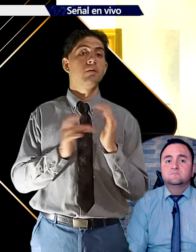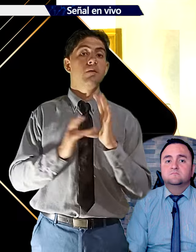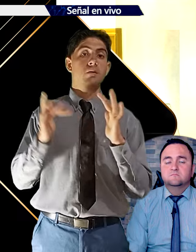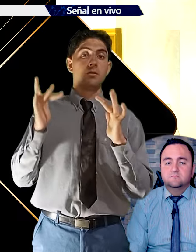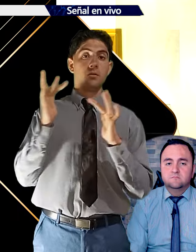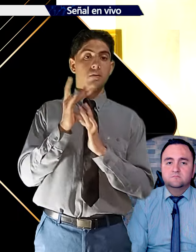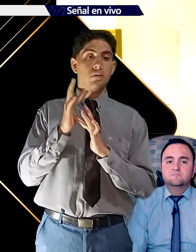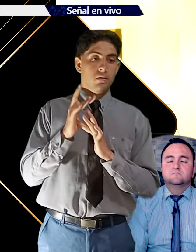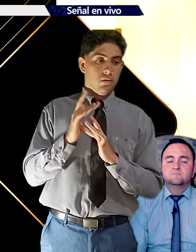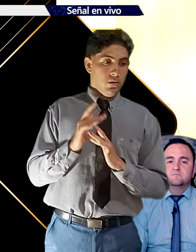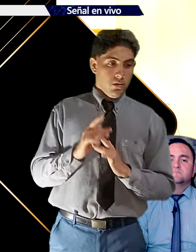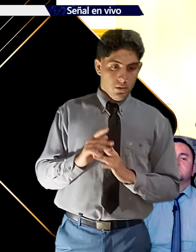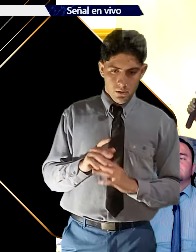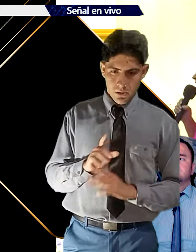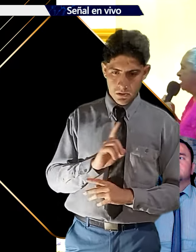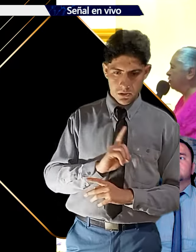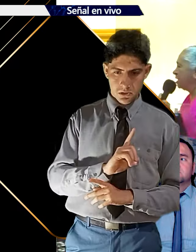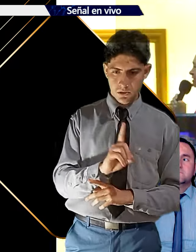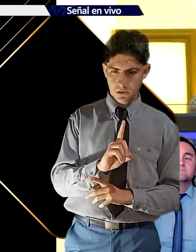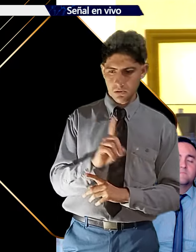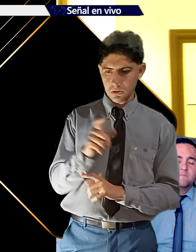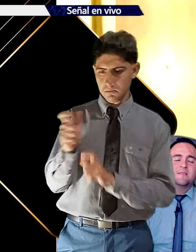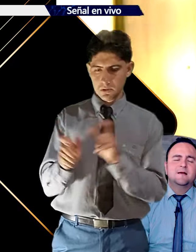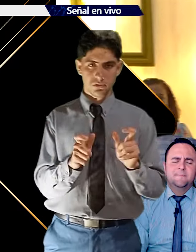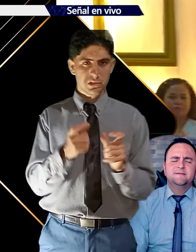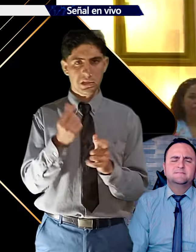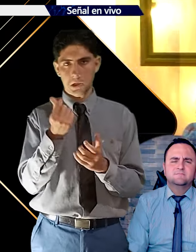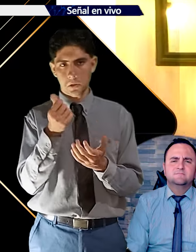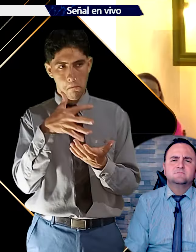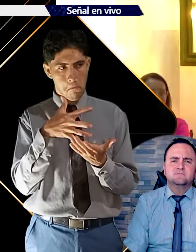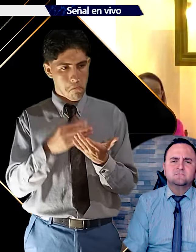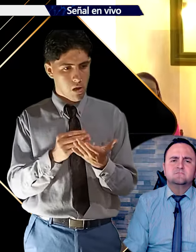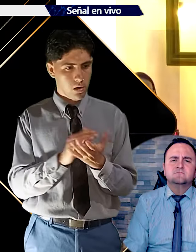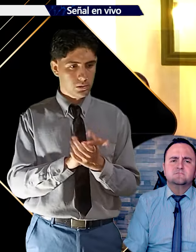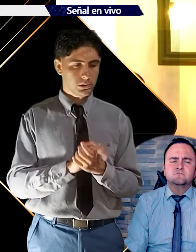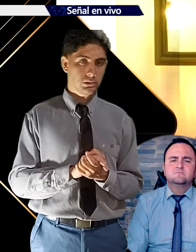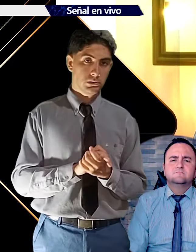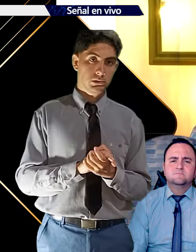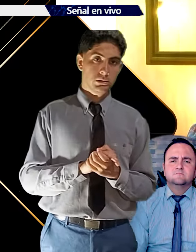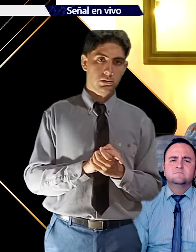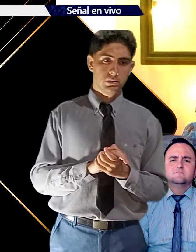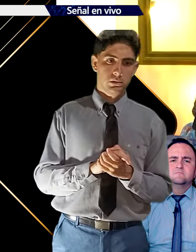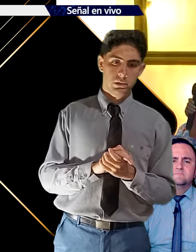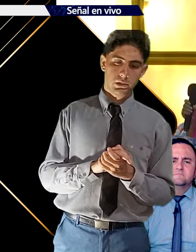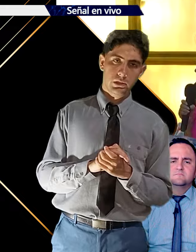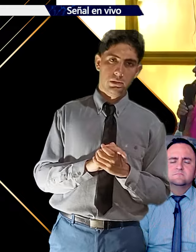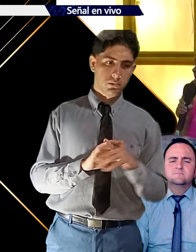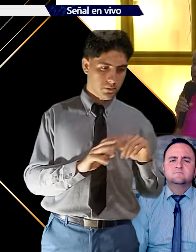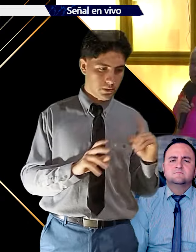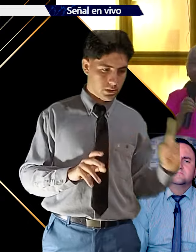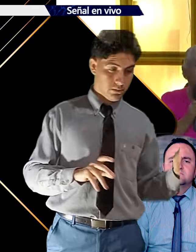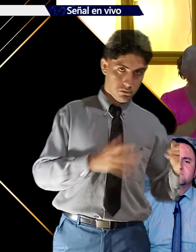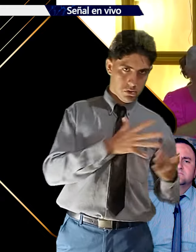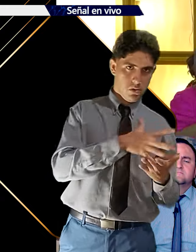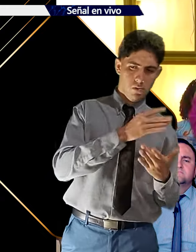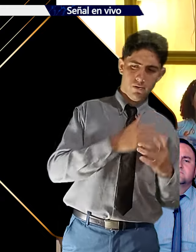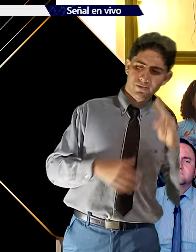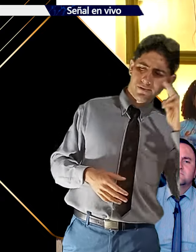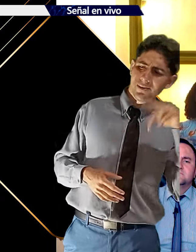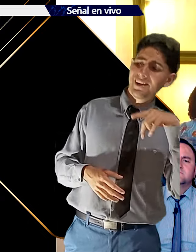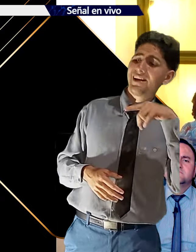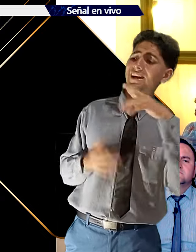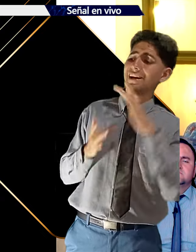Dios. Digamos gloria a Dios. En una ocasión Jesús estaba con la gente más baja, comiendo con ellos. ¡Ah! Y miren,